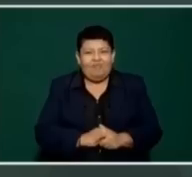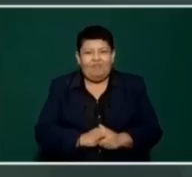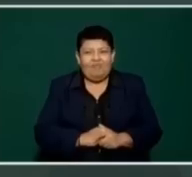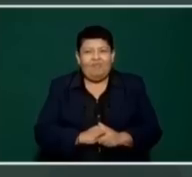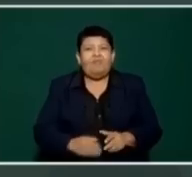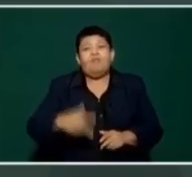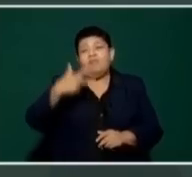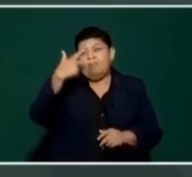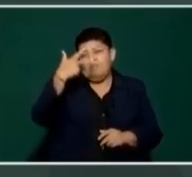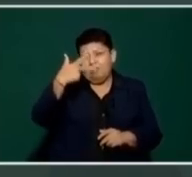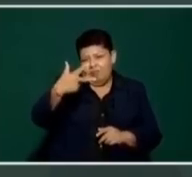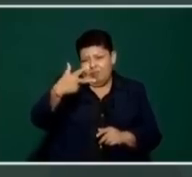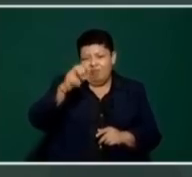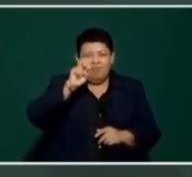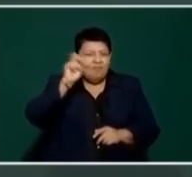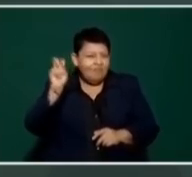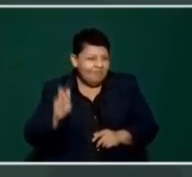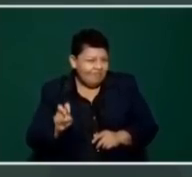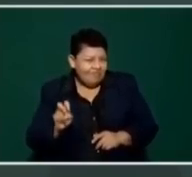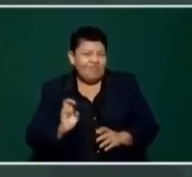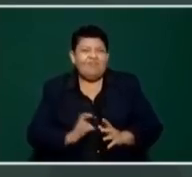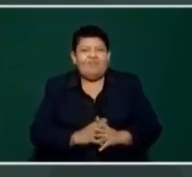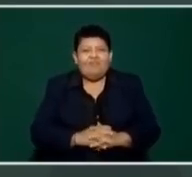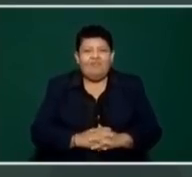como el 8%,